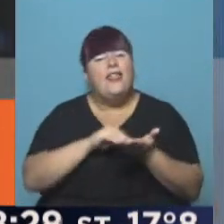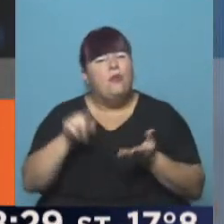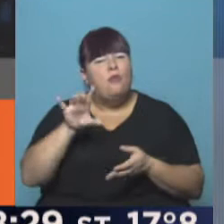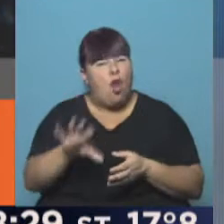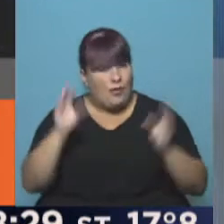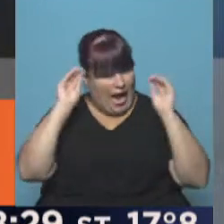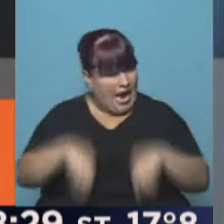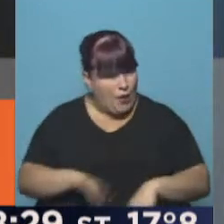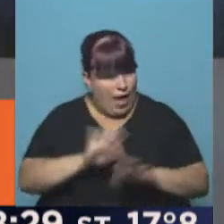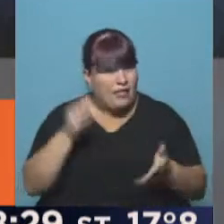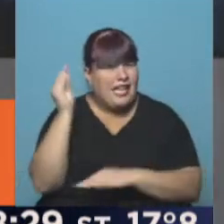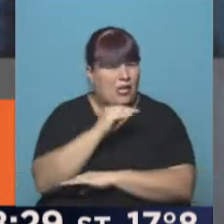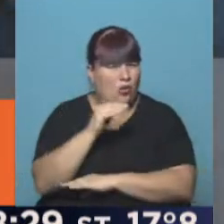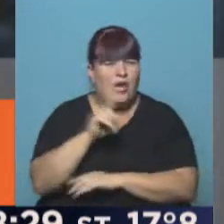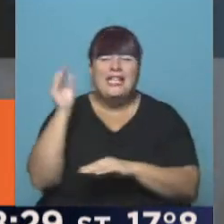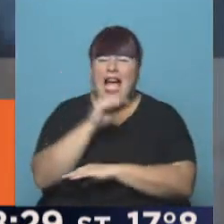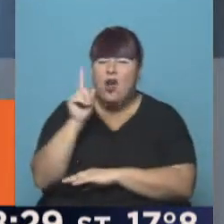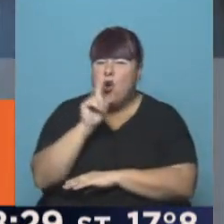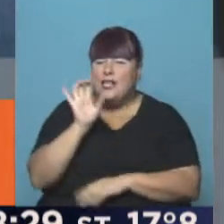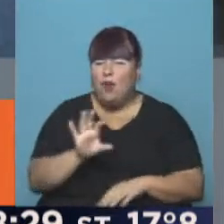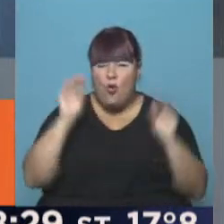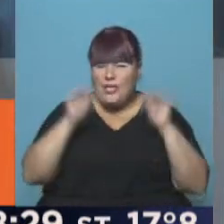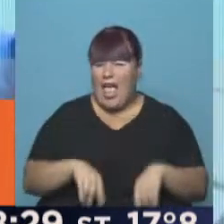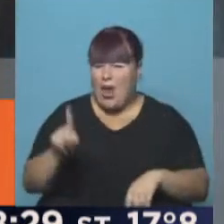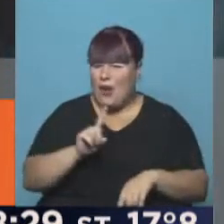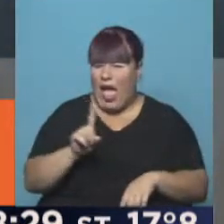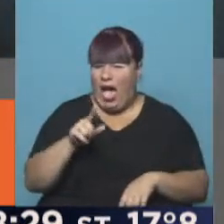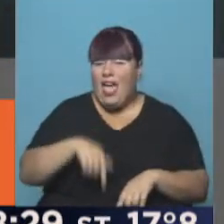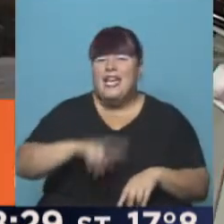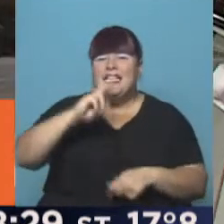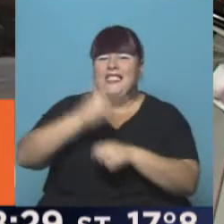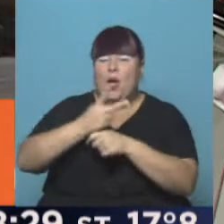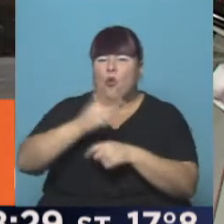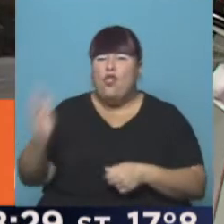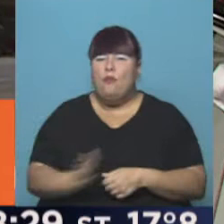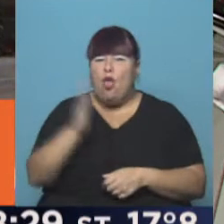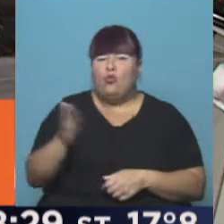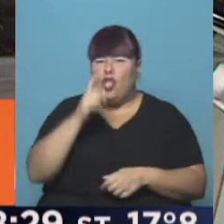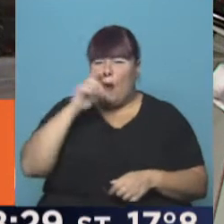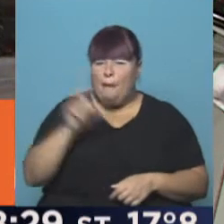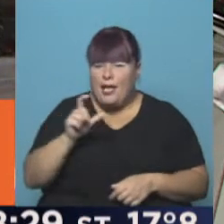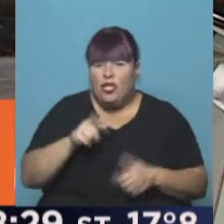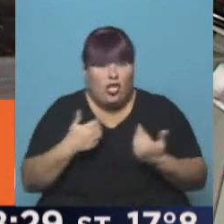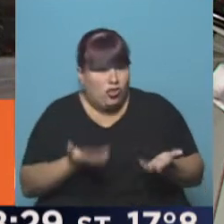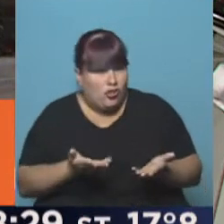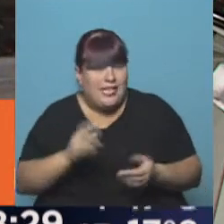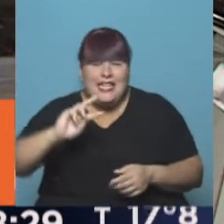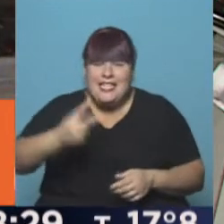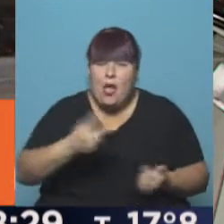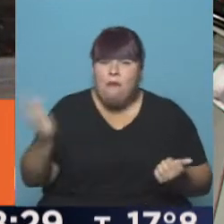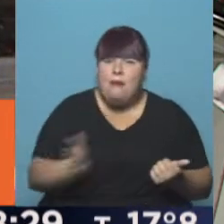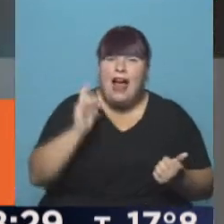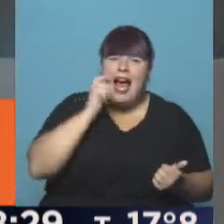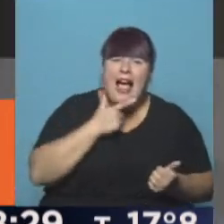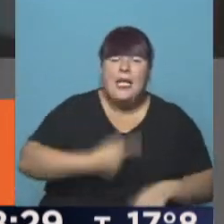provincias quebradas hoy santacruz no es una provincia quebrada santa cruz es la segunda productora de petróleo y en toda la segunda productora de